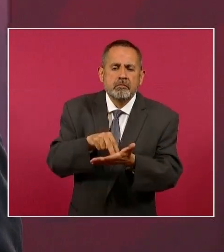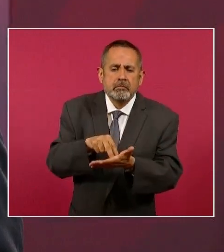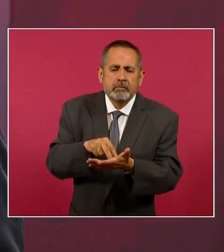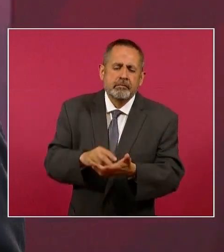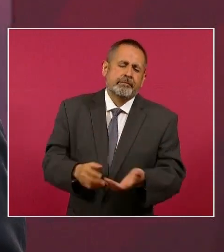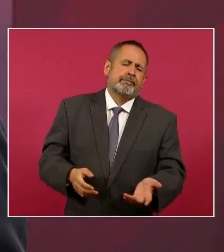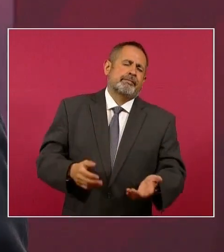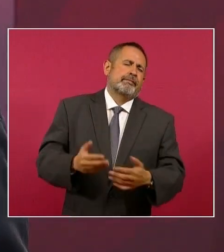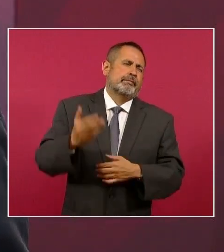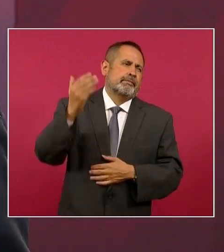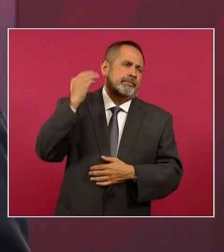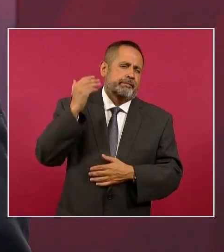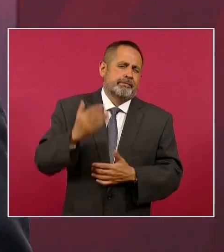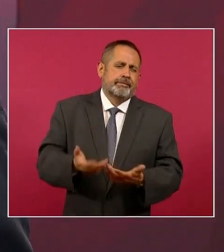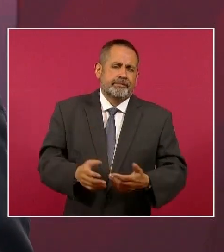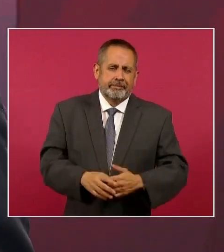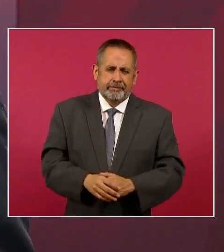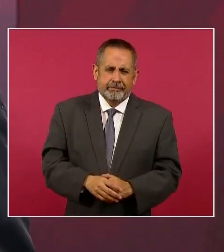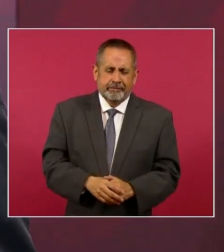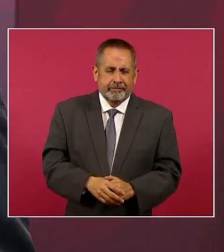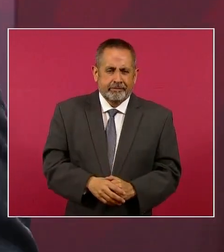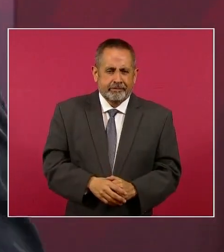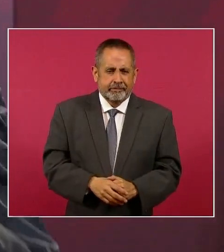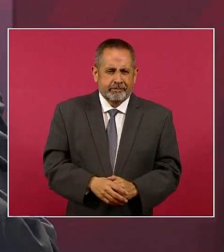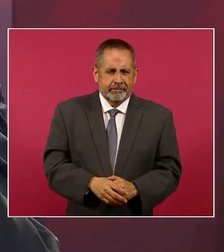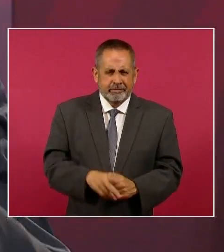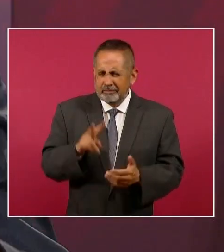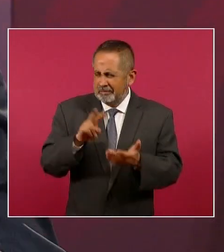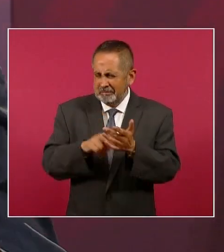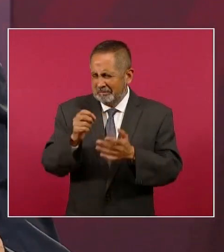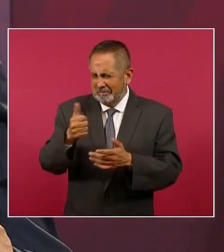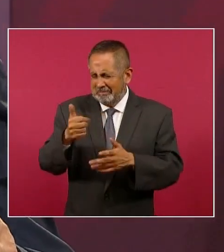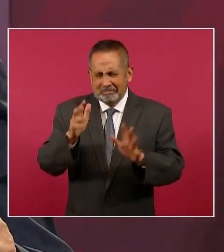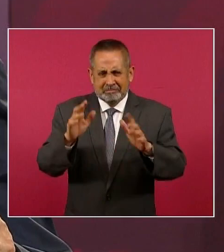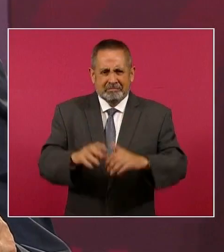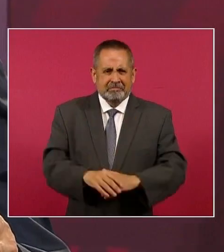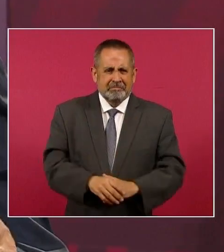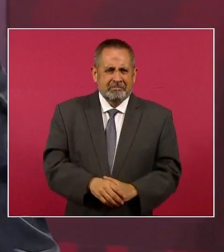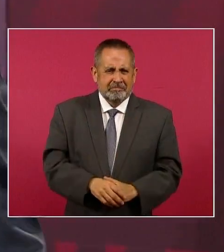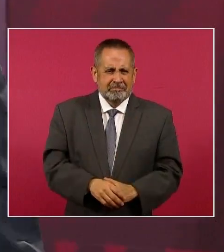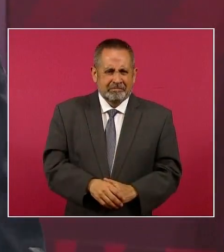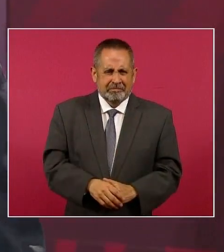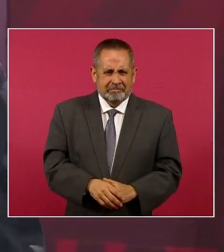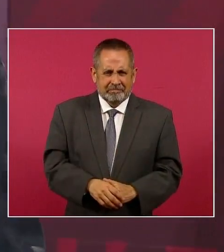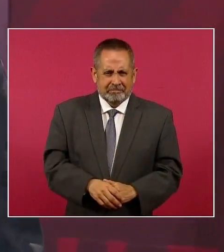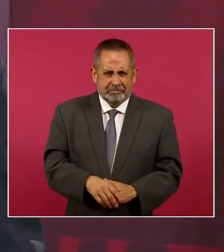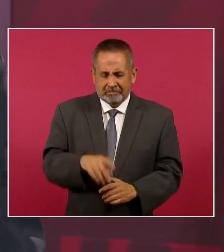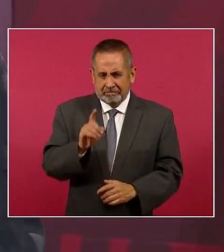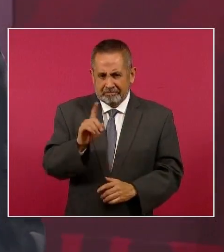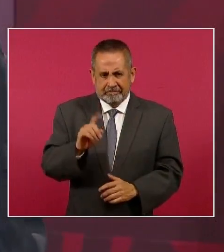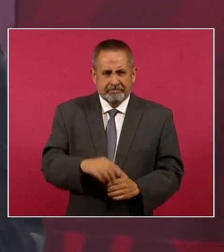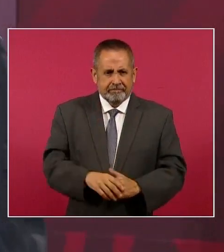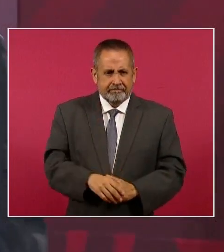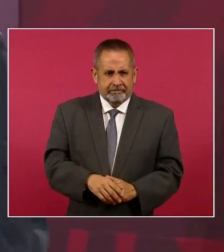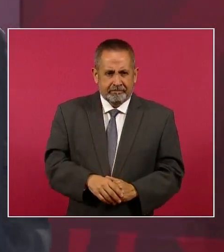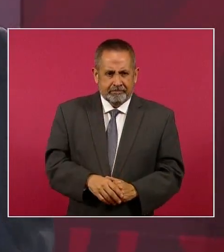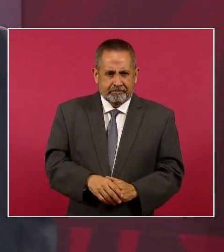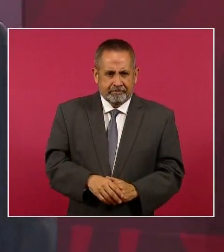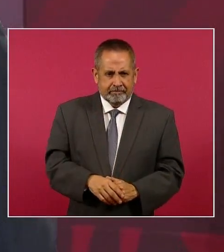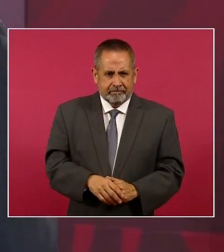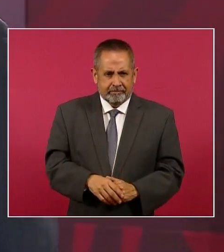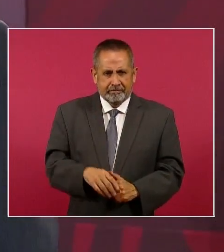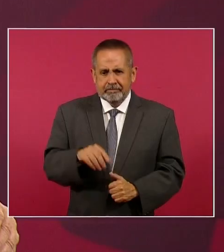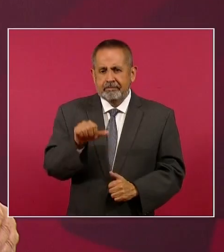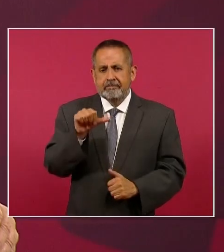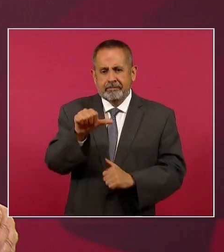o en el 2006. No, no, no, no. 16 es